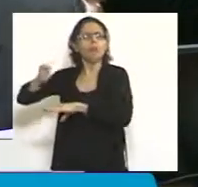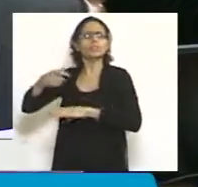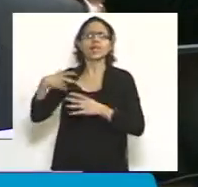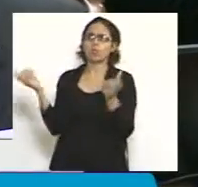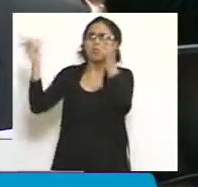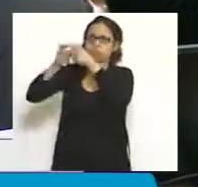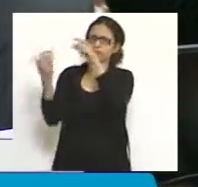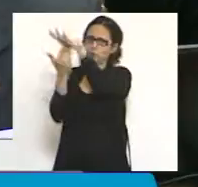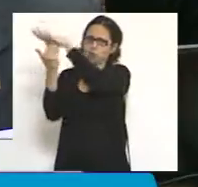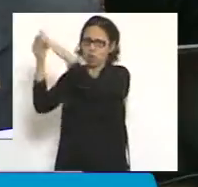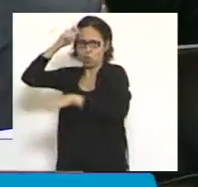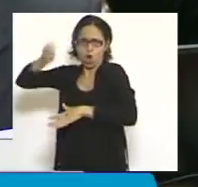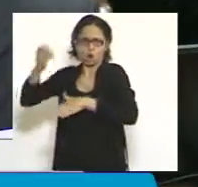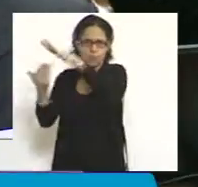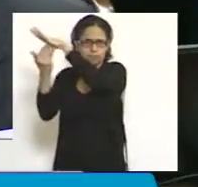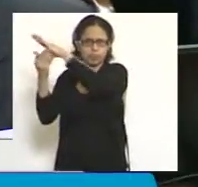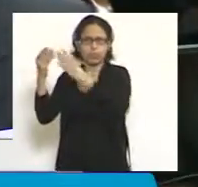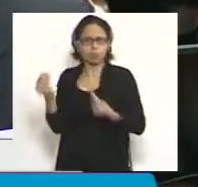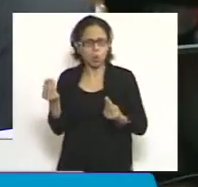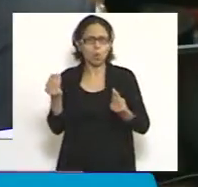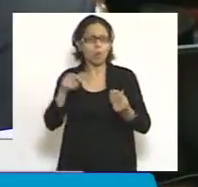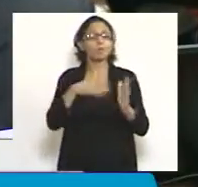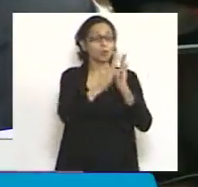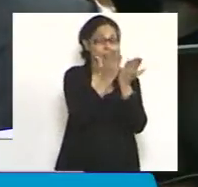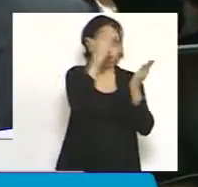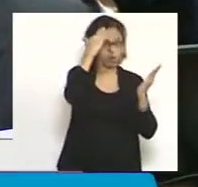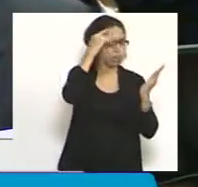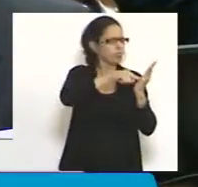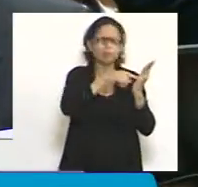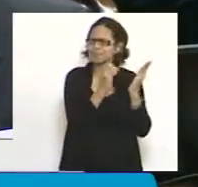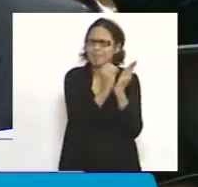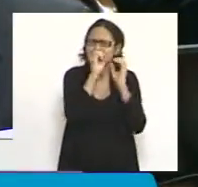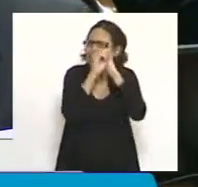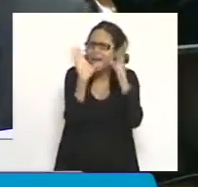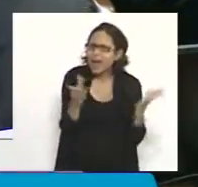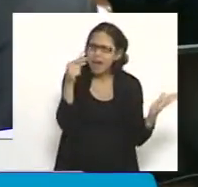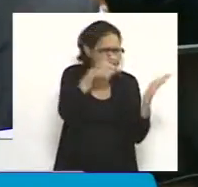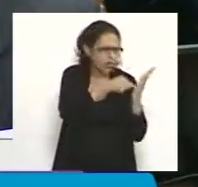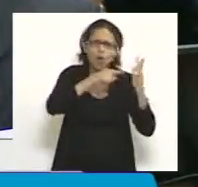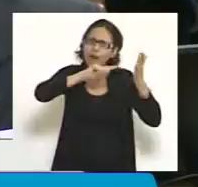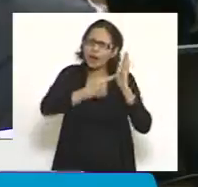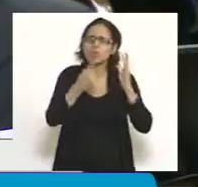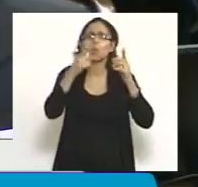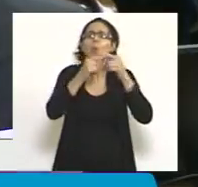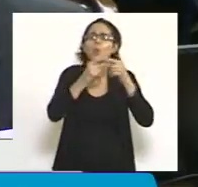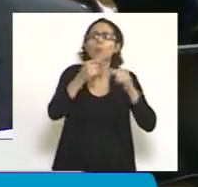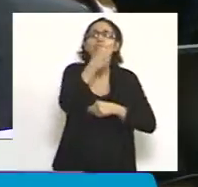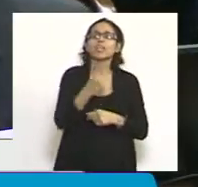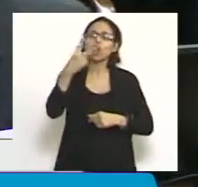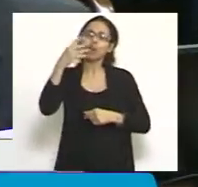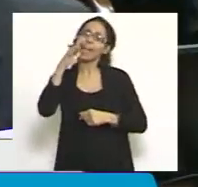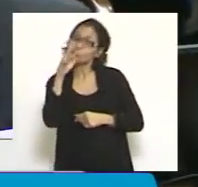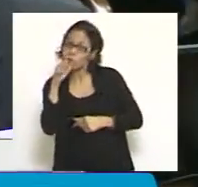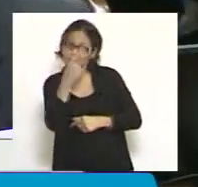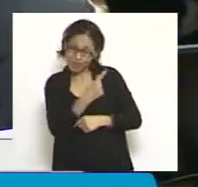Es decir, la Constitución Nacional es muy clara, señora Presidenta. El artículo 114 de